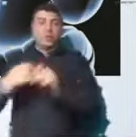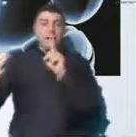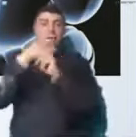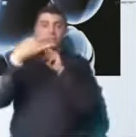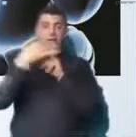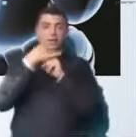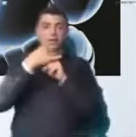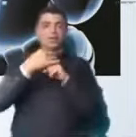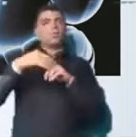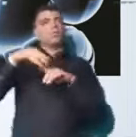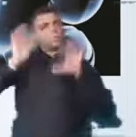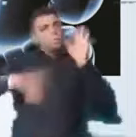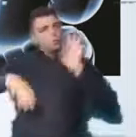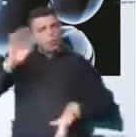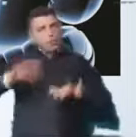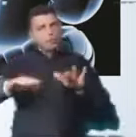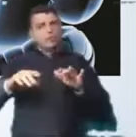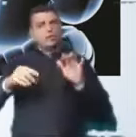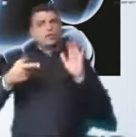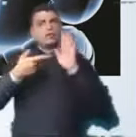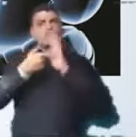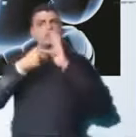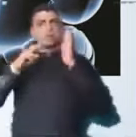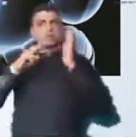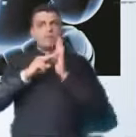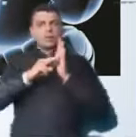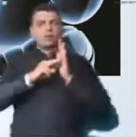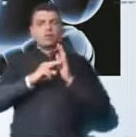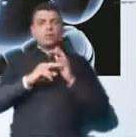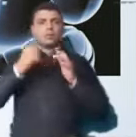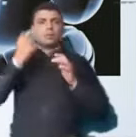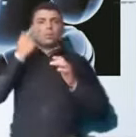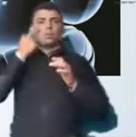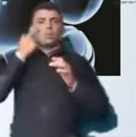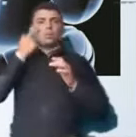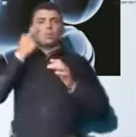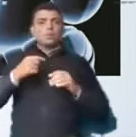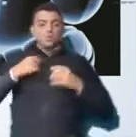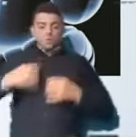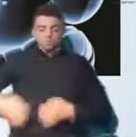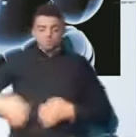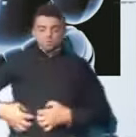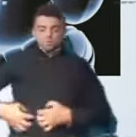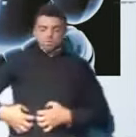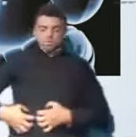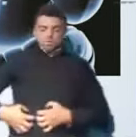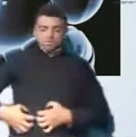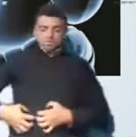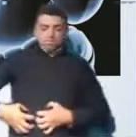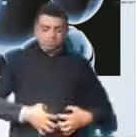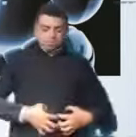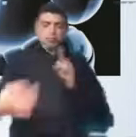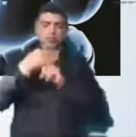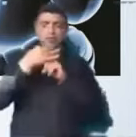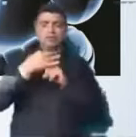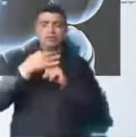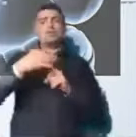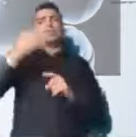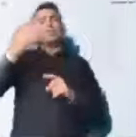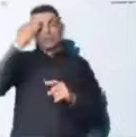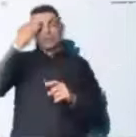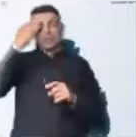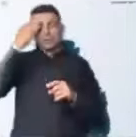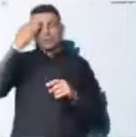hace es ocasionar un incremento, una inflamación del mismo, y el hígado pues es el laboratorio del cuerpo, entonces es una enfermedad